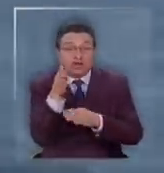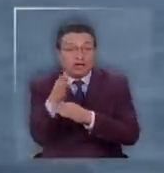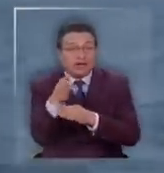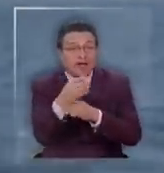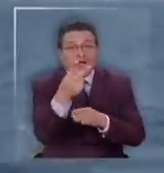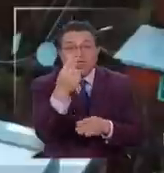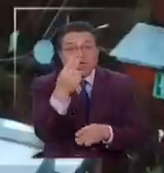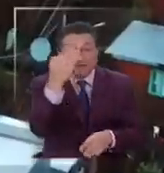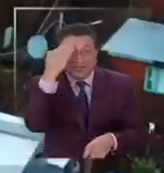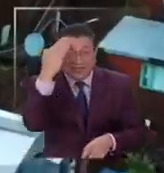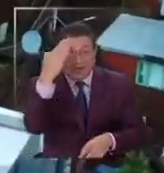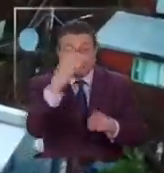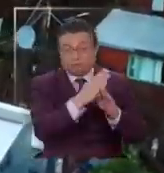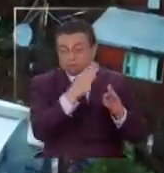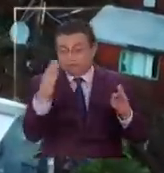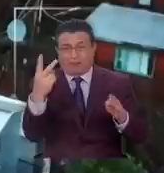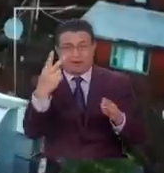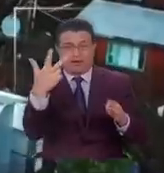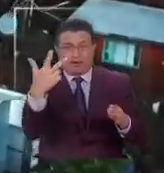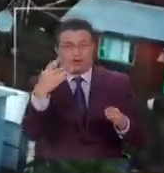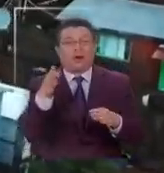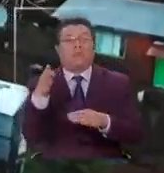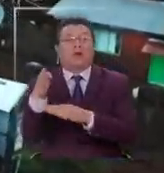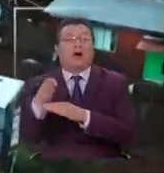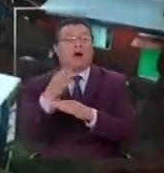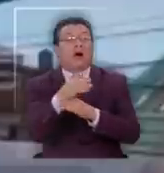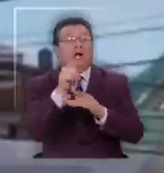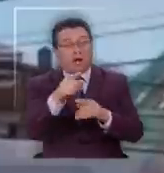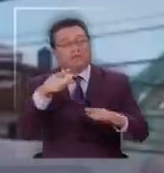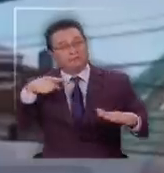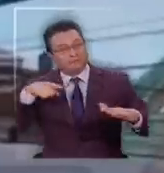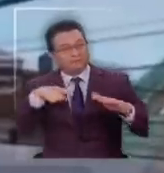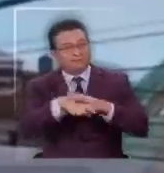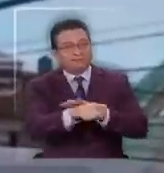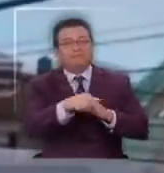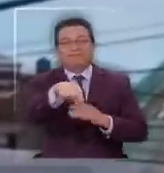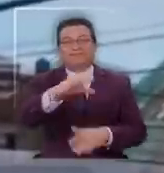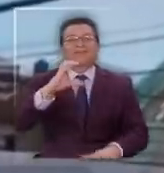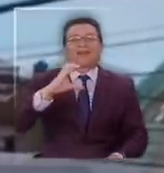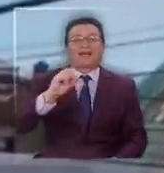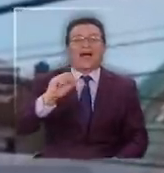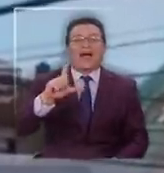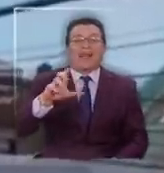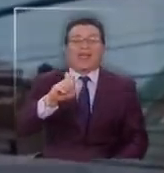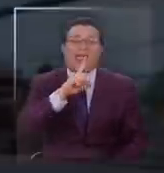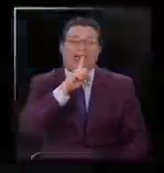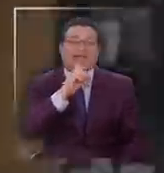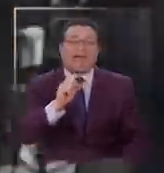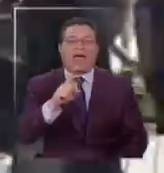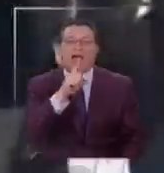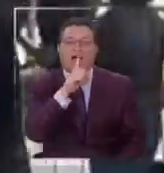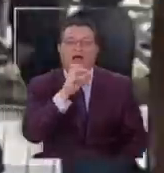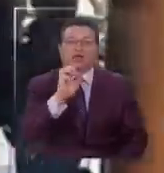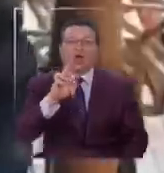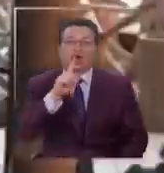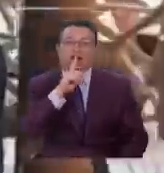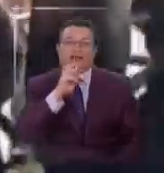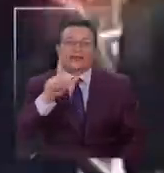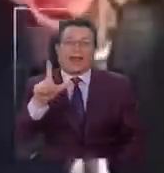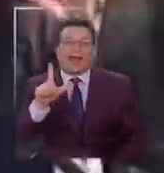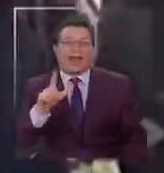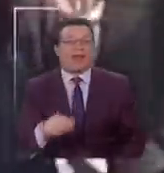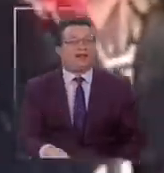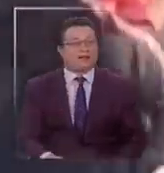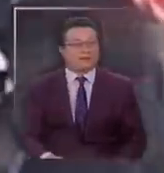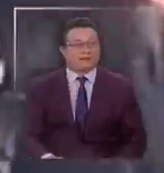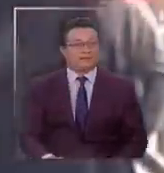28 días de navegación cuando el itinerario marcó la pintoresca y pequeña localidad de Caleta Tortel.